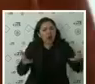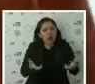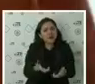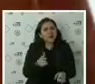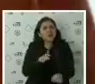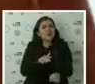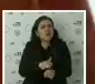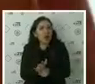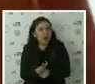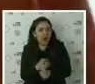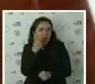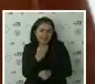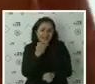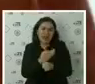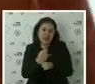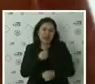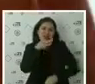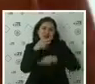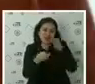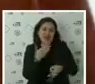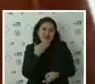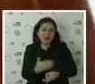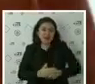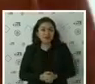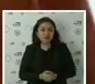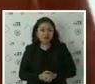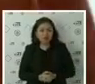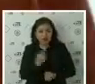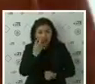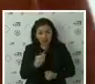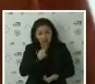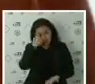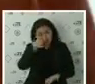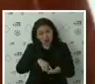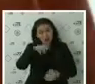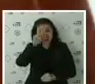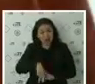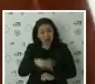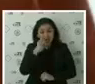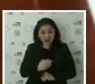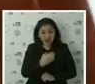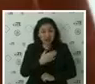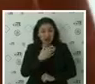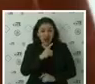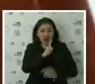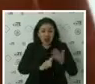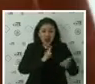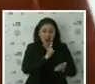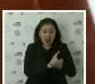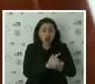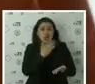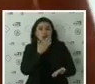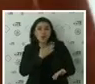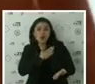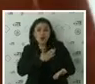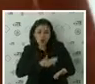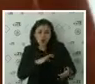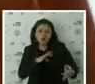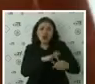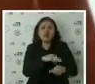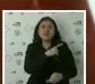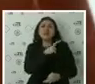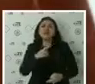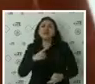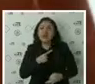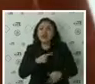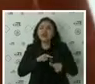la buena noticia. En ese sentido, yo creo que la democracia sí tiene que servirnos y tenemos que asumirla